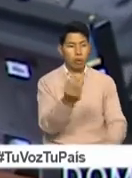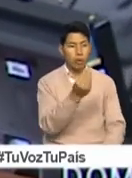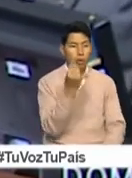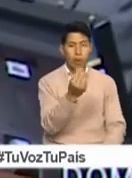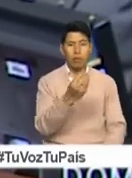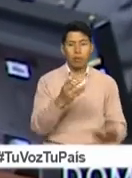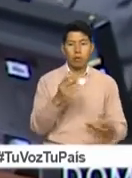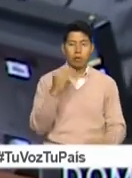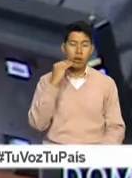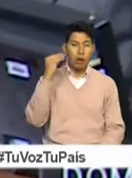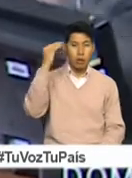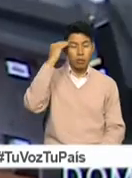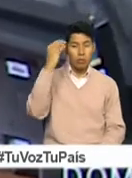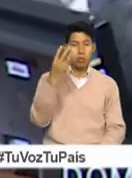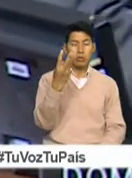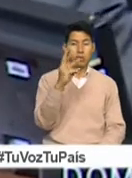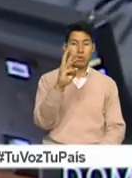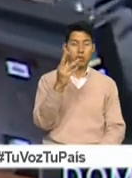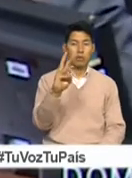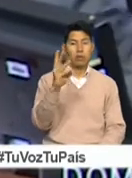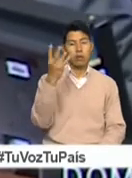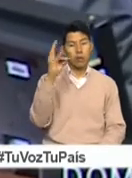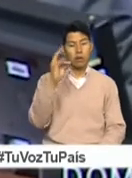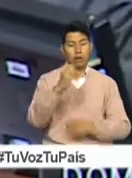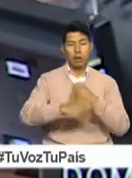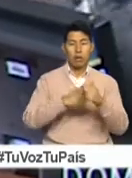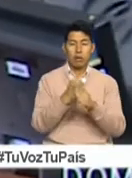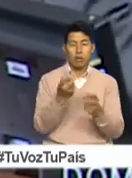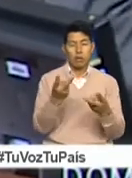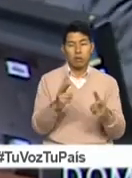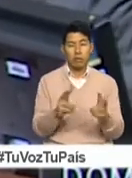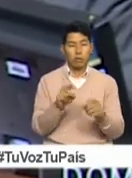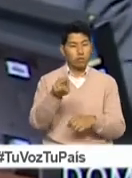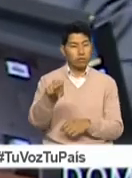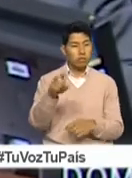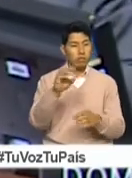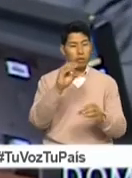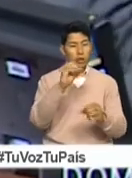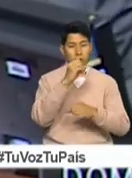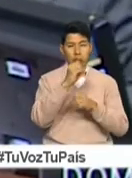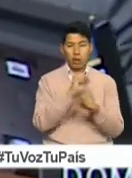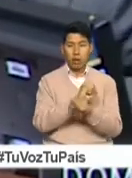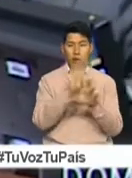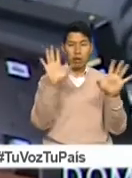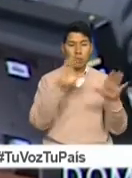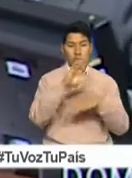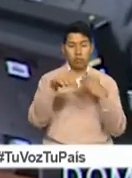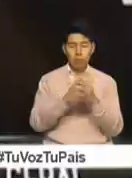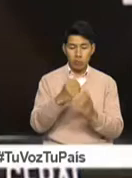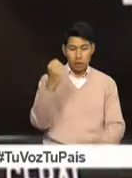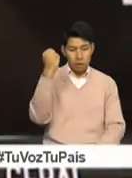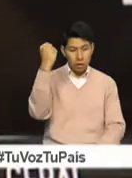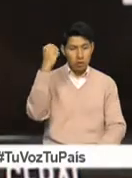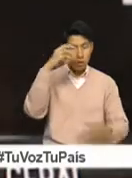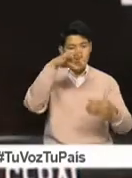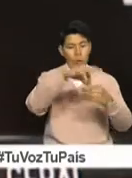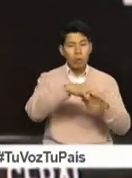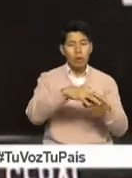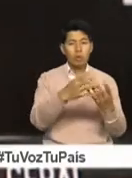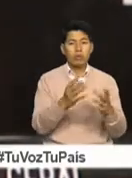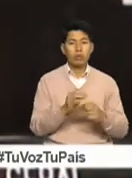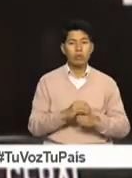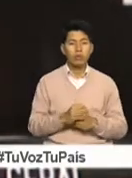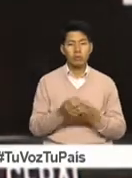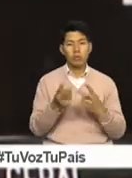16 y 17 años dando garantía total de transparencia y de ejercicio del derecho al voto por su parte el